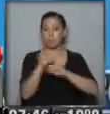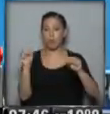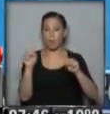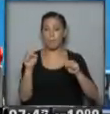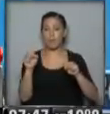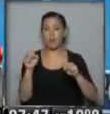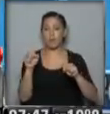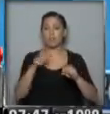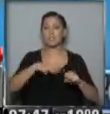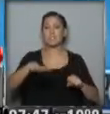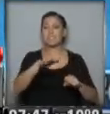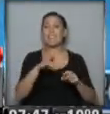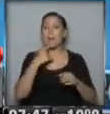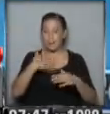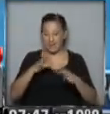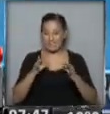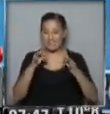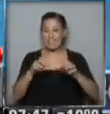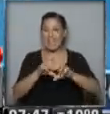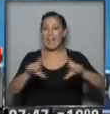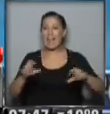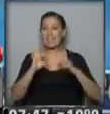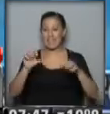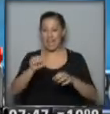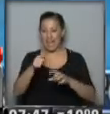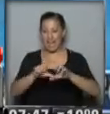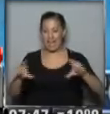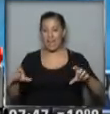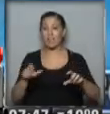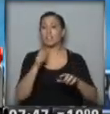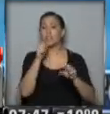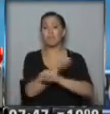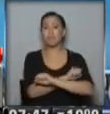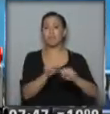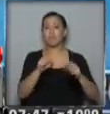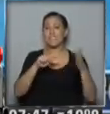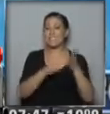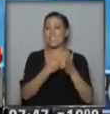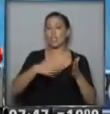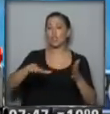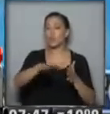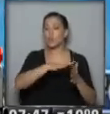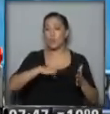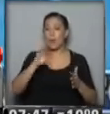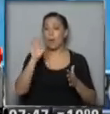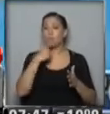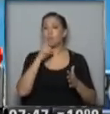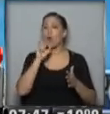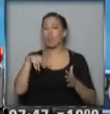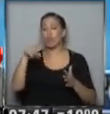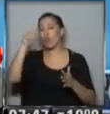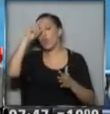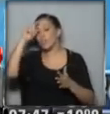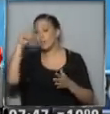lugar en la línea de llegada del maratón de Boston las detonaciones se produjeron en pleno centro de la ciudad y dejaron en los hospitales